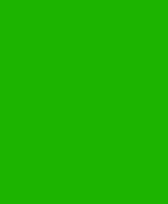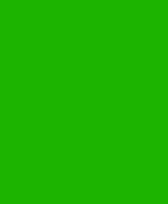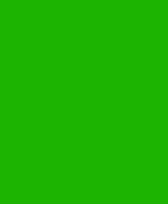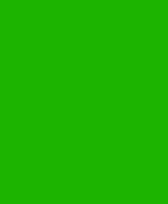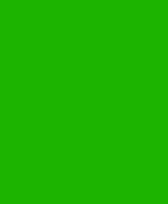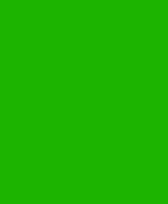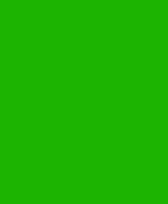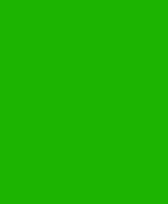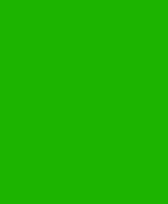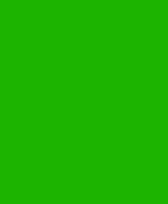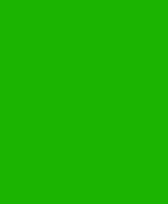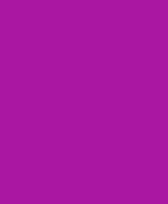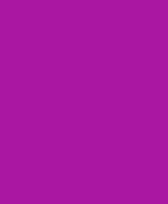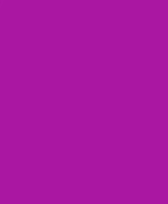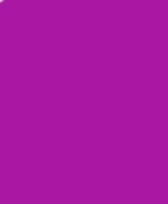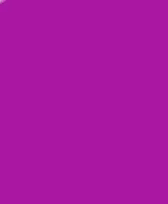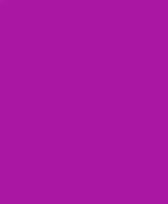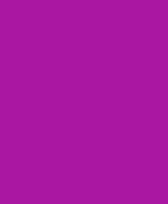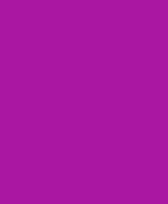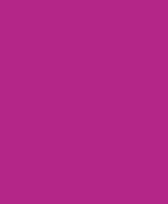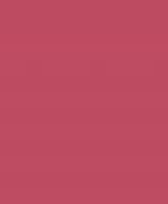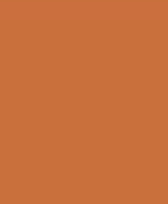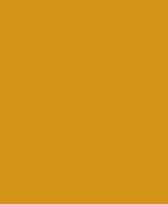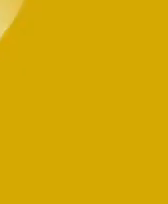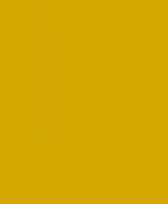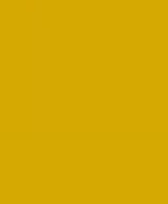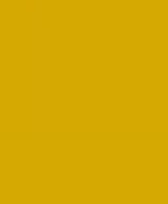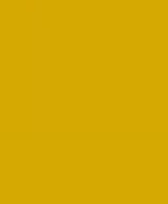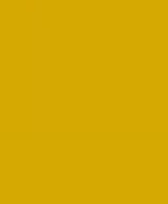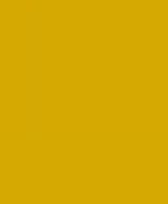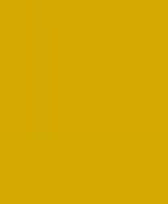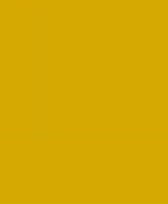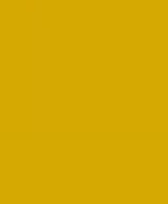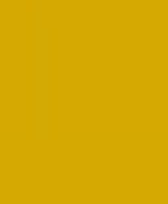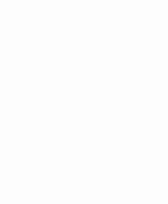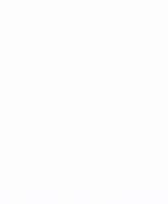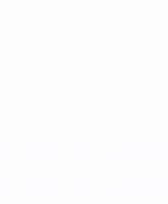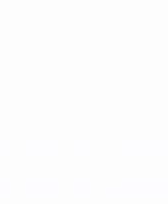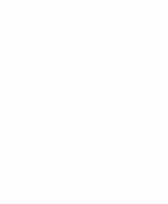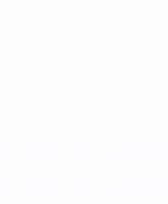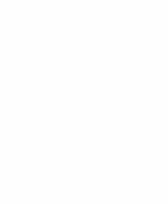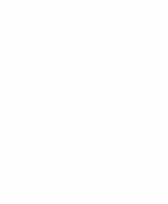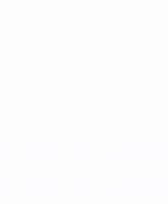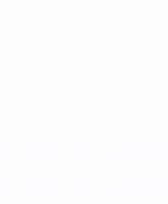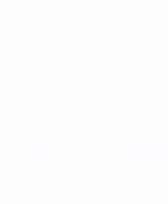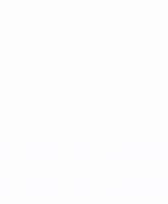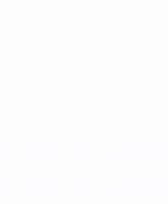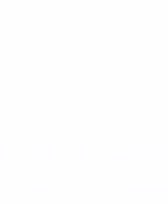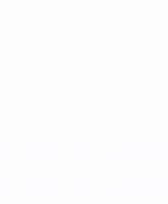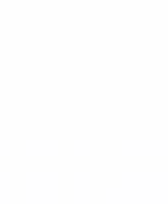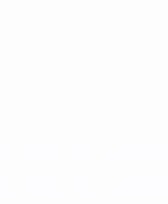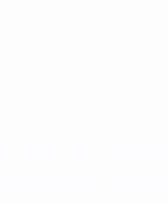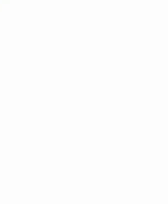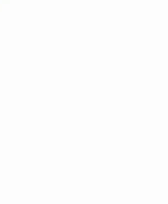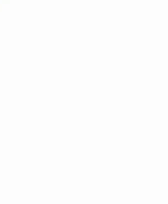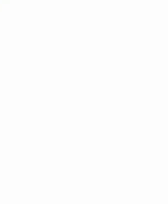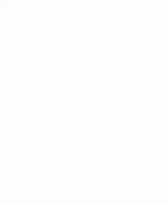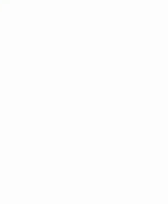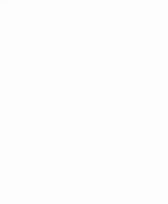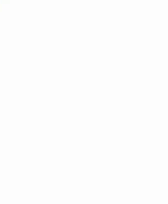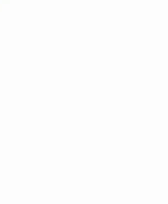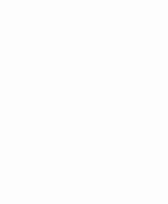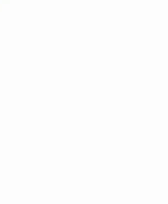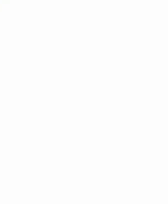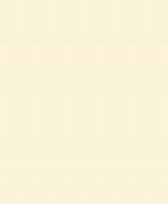Por las calles de la ciudad, descubrimos que el Día del Niño no es como otros días. No hay escuela, no hay paseos, no